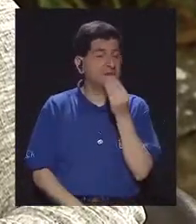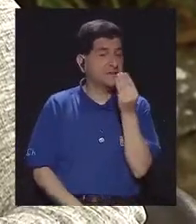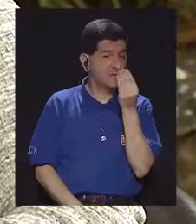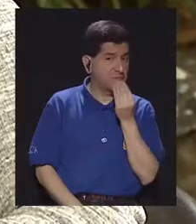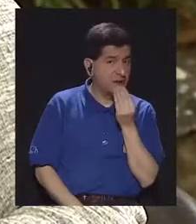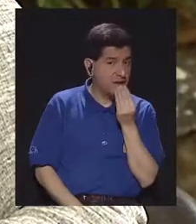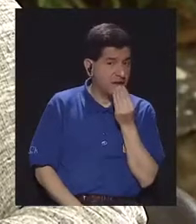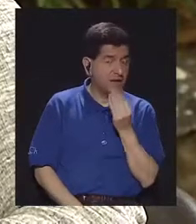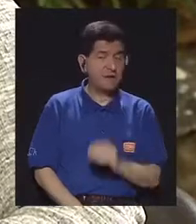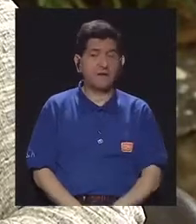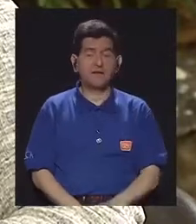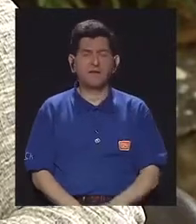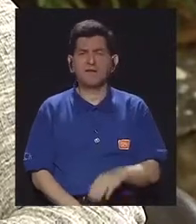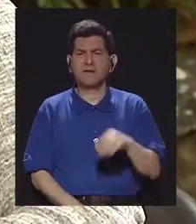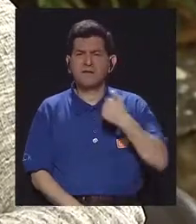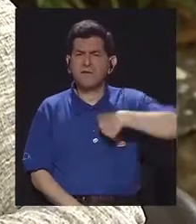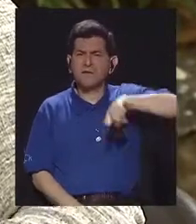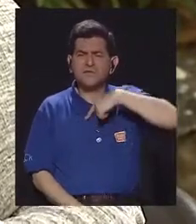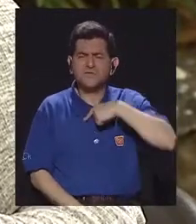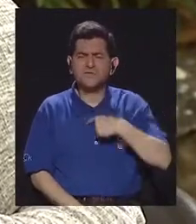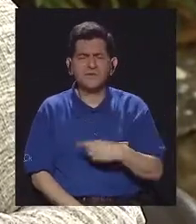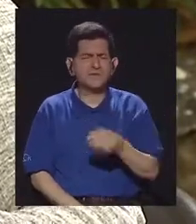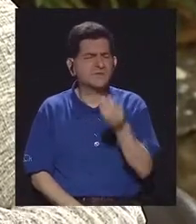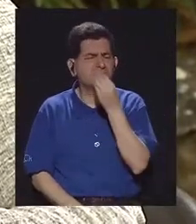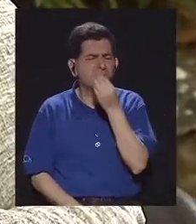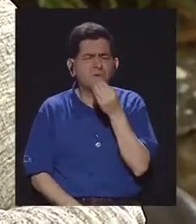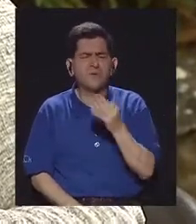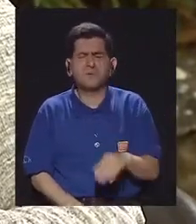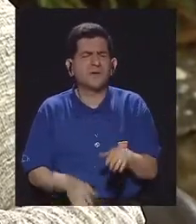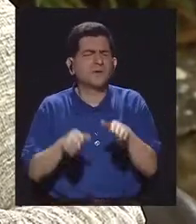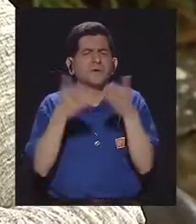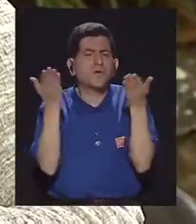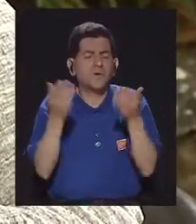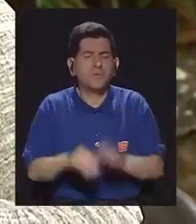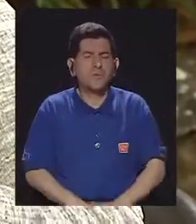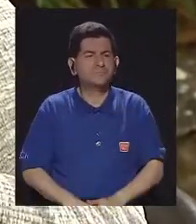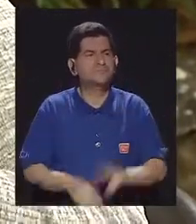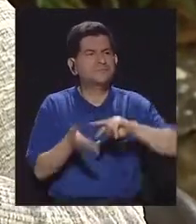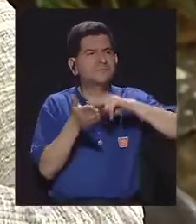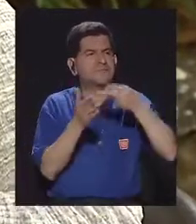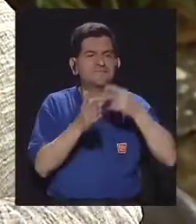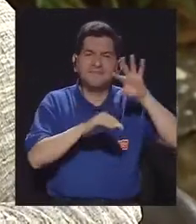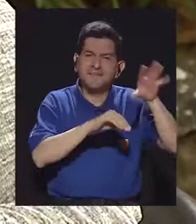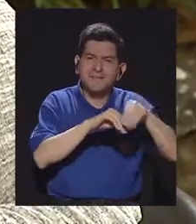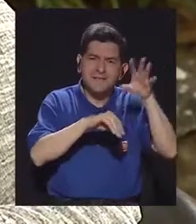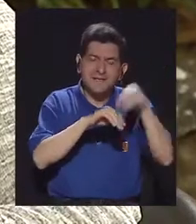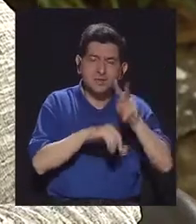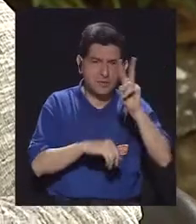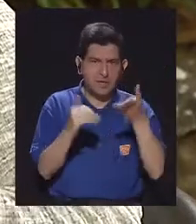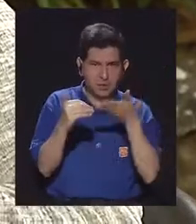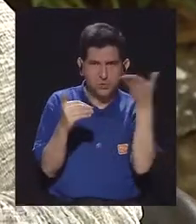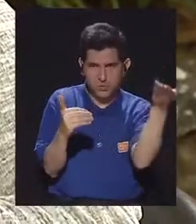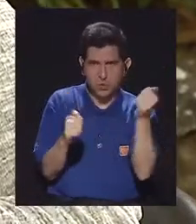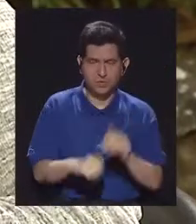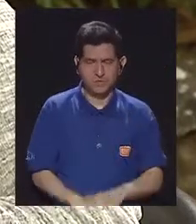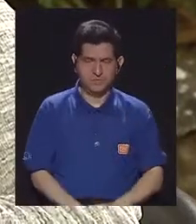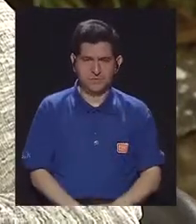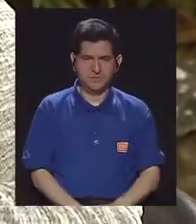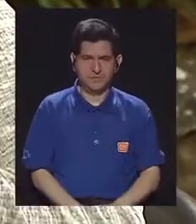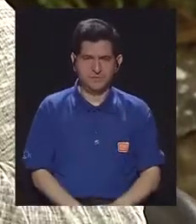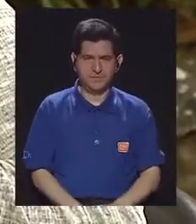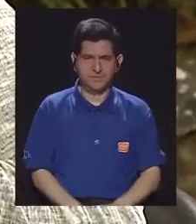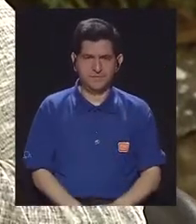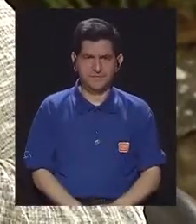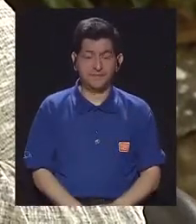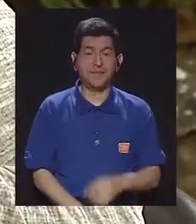comemos, de cómo nos alimentamos. Yo siento que es la suma de esos dos elementos, y para